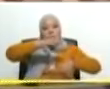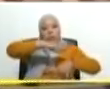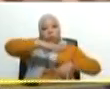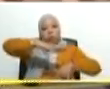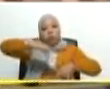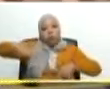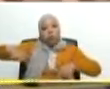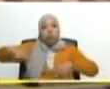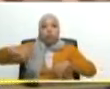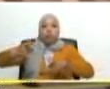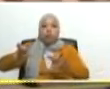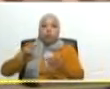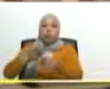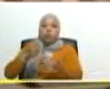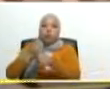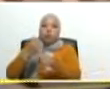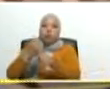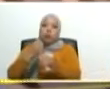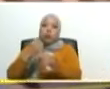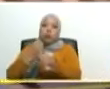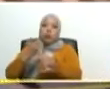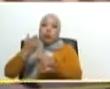Tobago un tubo para